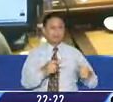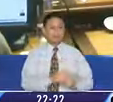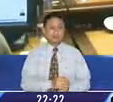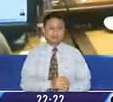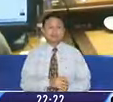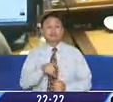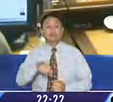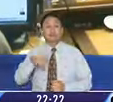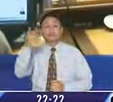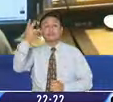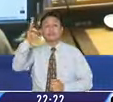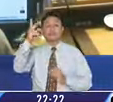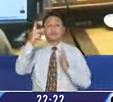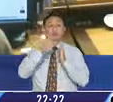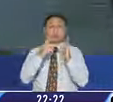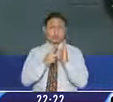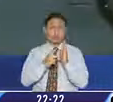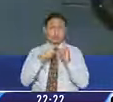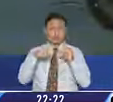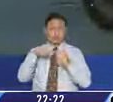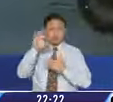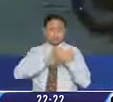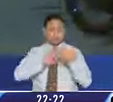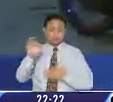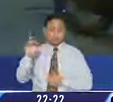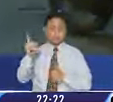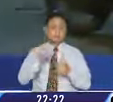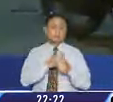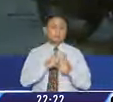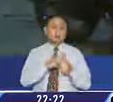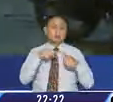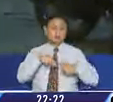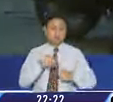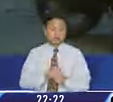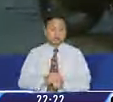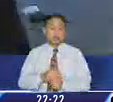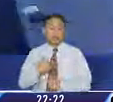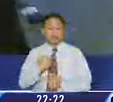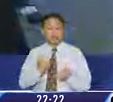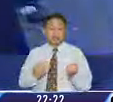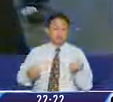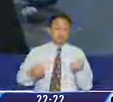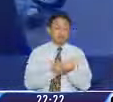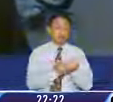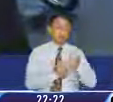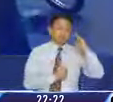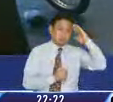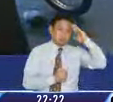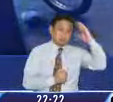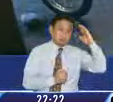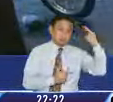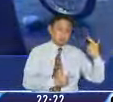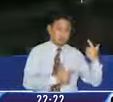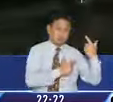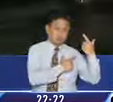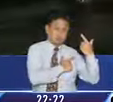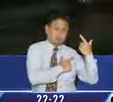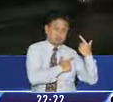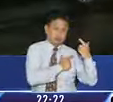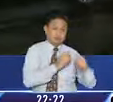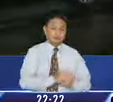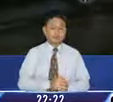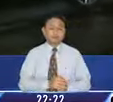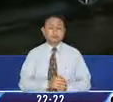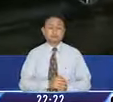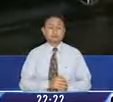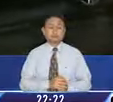con 17 puntos a tratar. Una de ellas brinda todo su respaldo a la policía, las Fuerzas Armadas y el Cuerpo